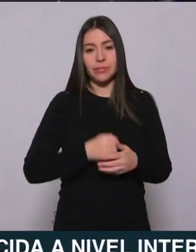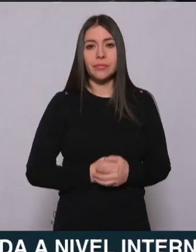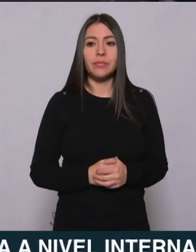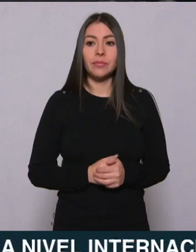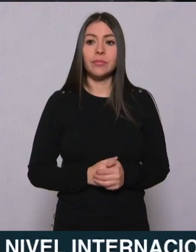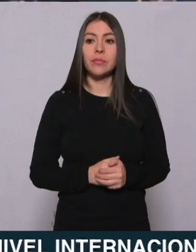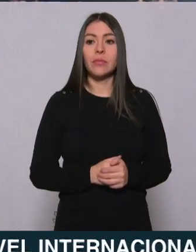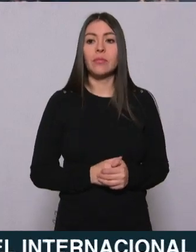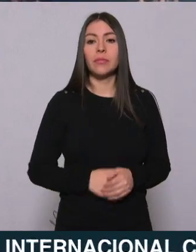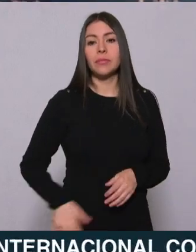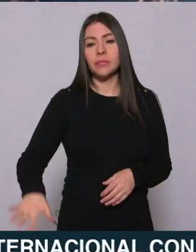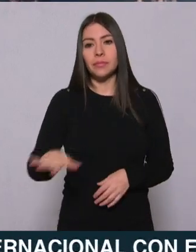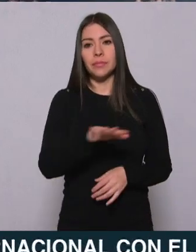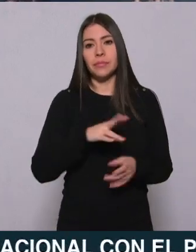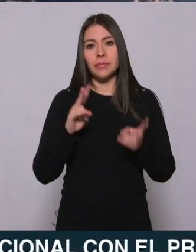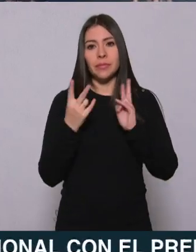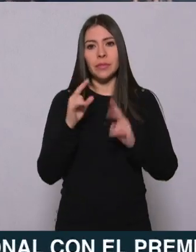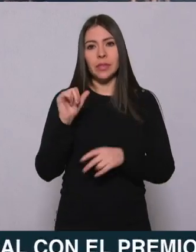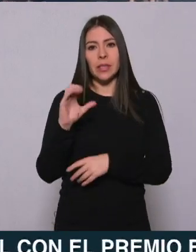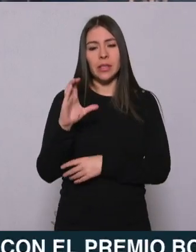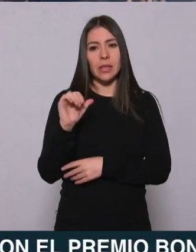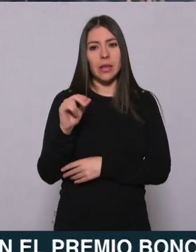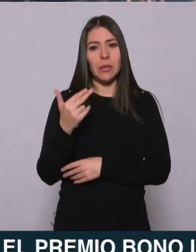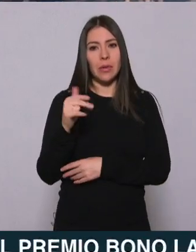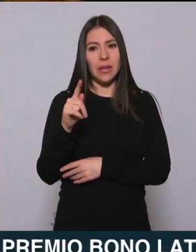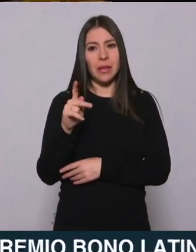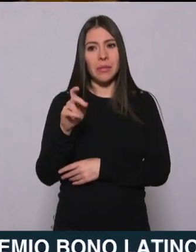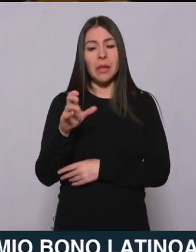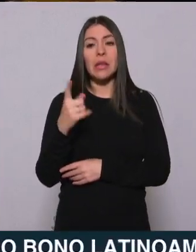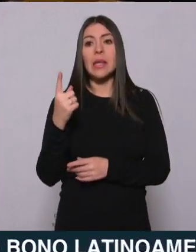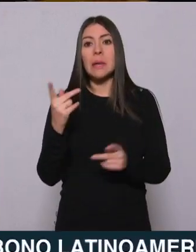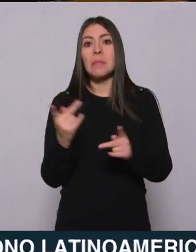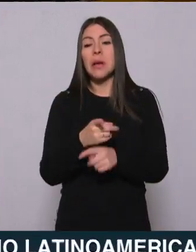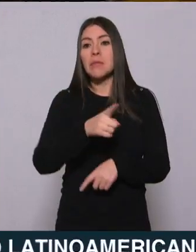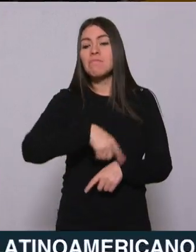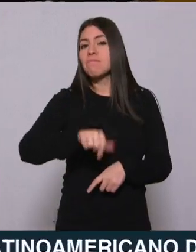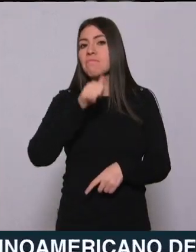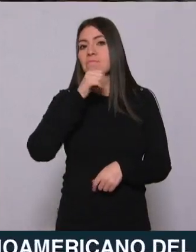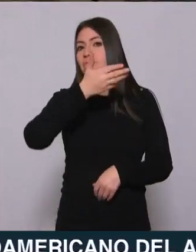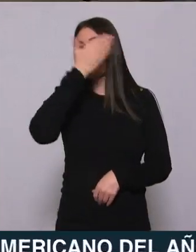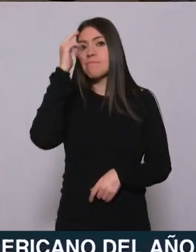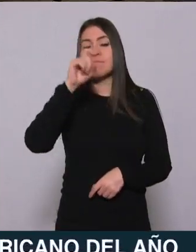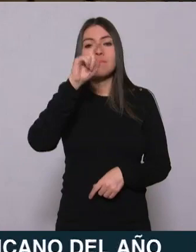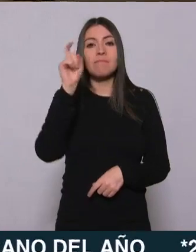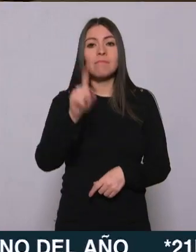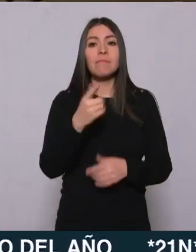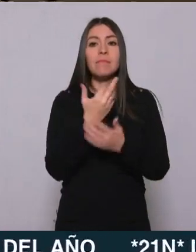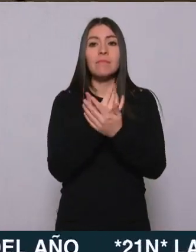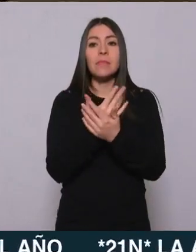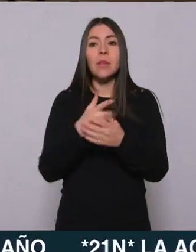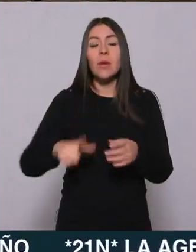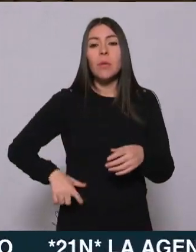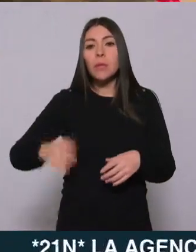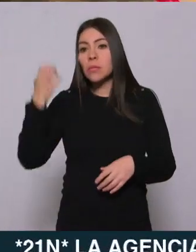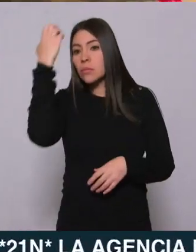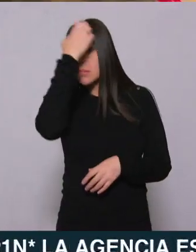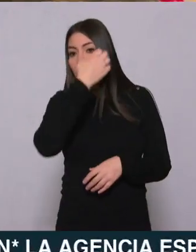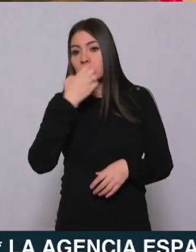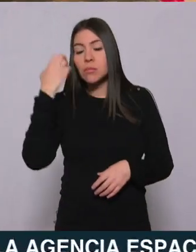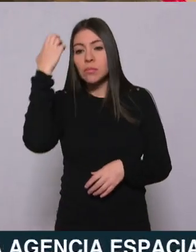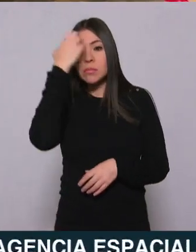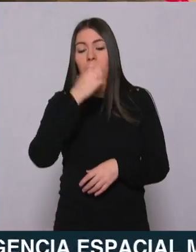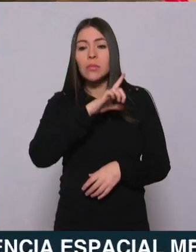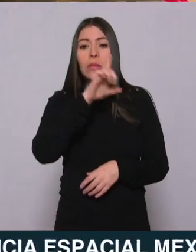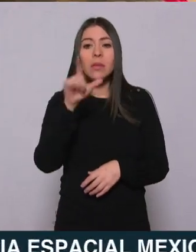los vecinos de Santiago Acahualtepec aún es incierta. Están a la espera de un dictamen por parte de las autoridades y desean